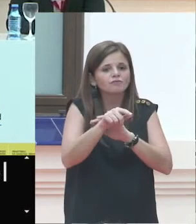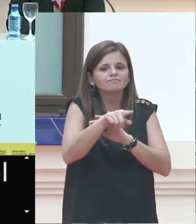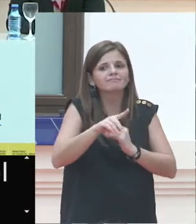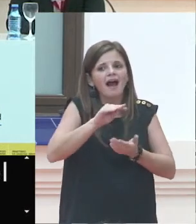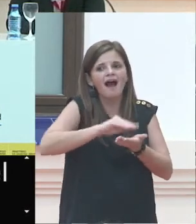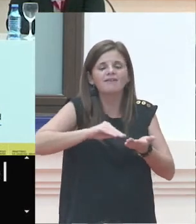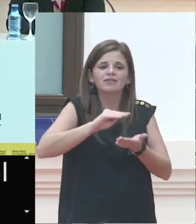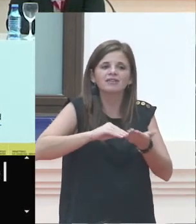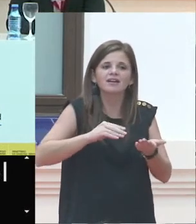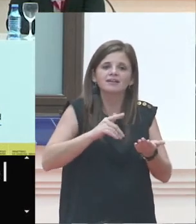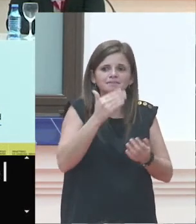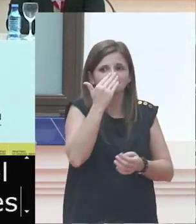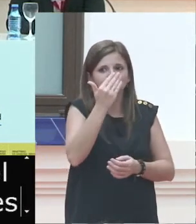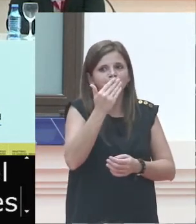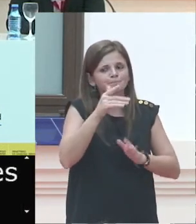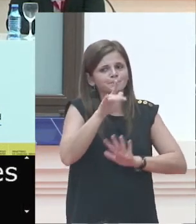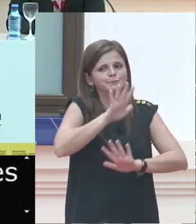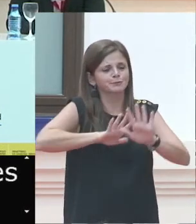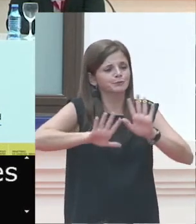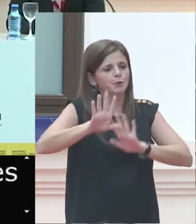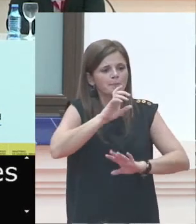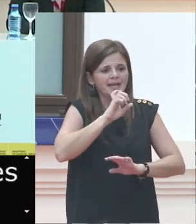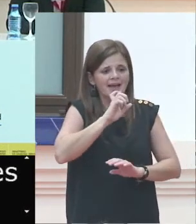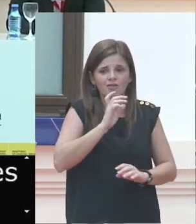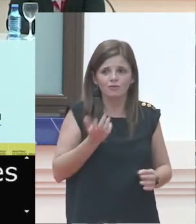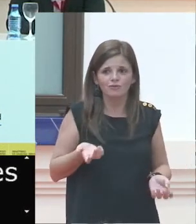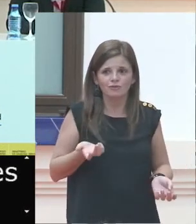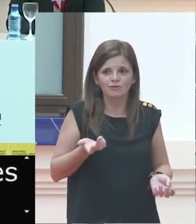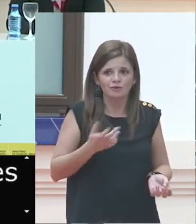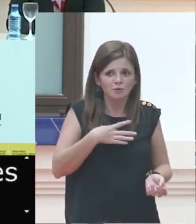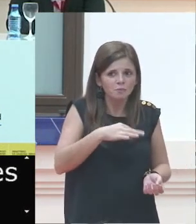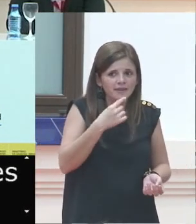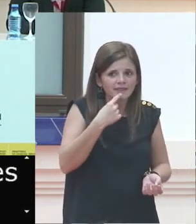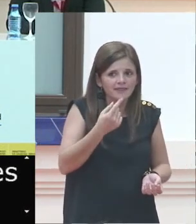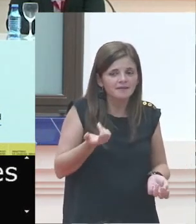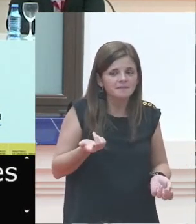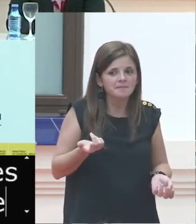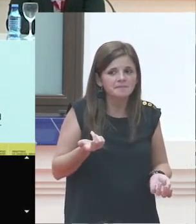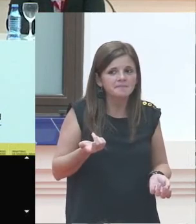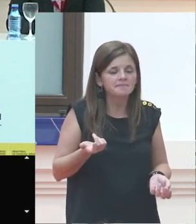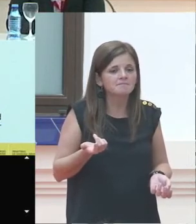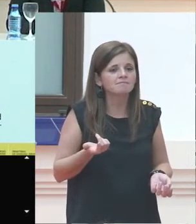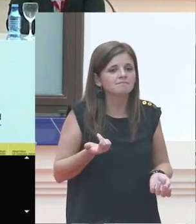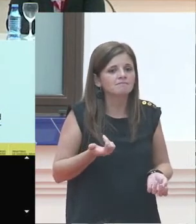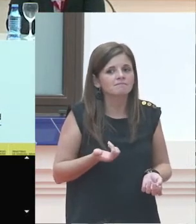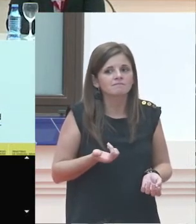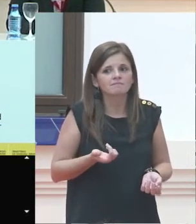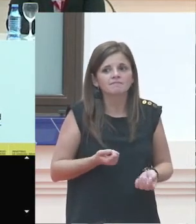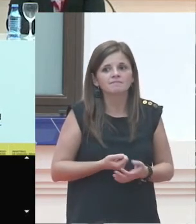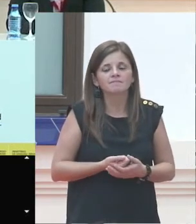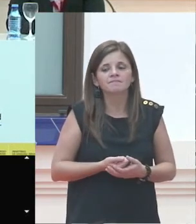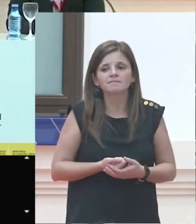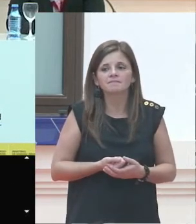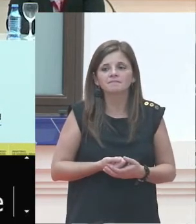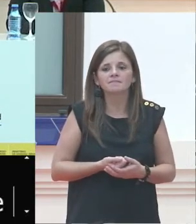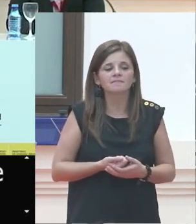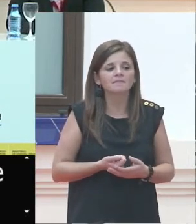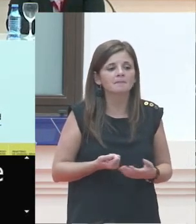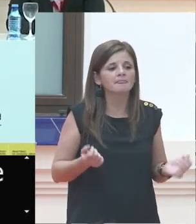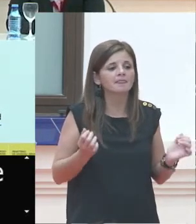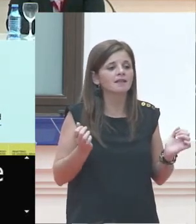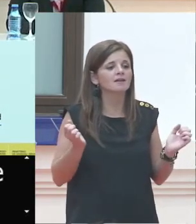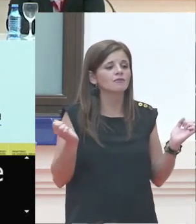y la propiedad de los datos tiene toda una rama de la ley que se dedica a eso, digamos, el acceso a los datos es diferente. El acceso a